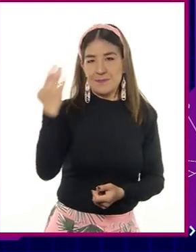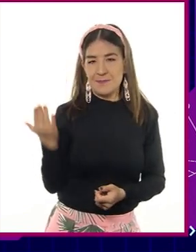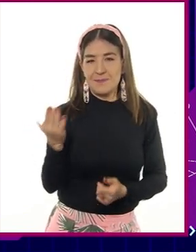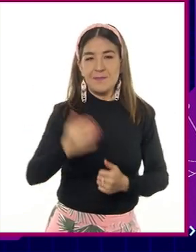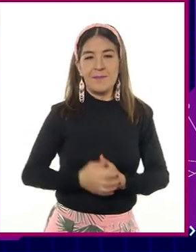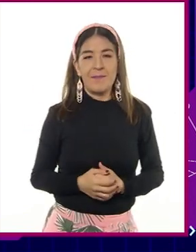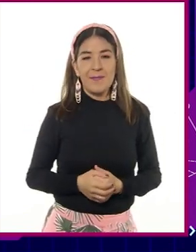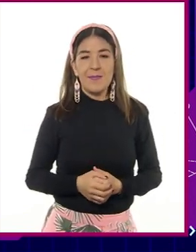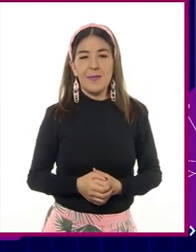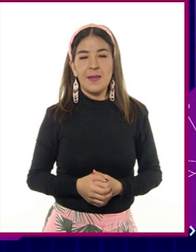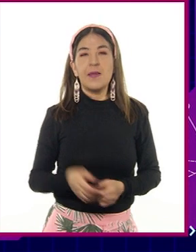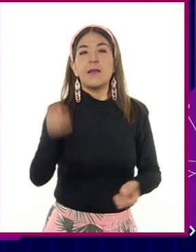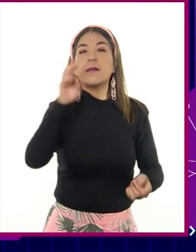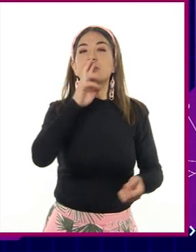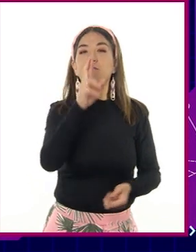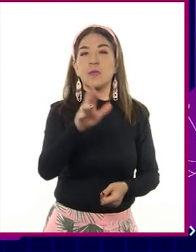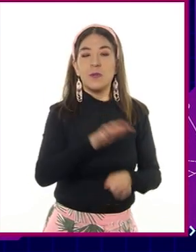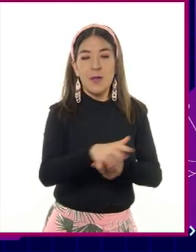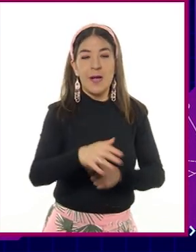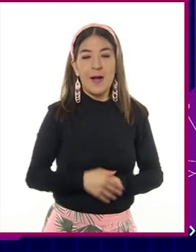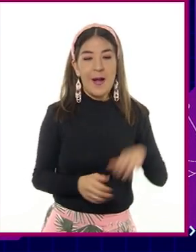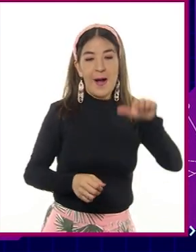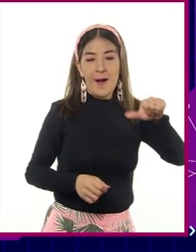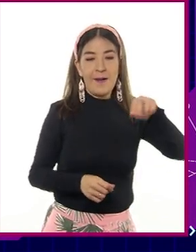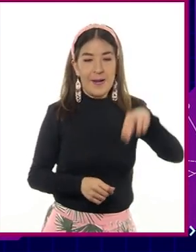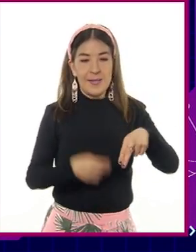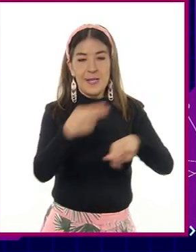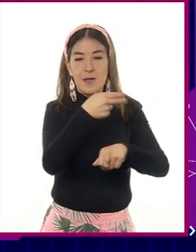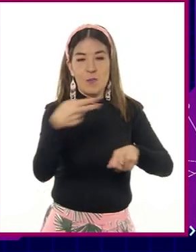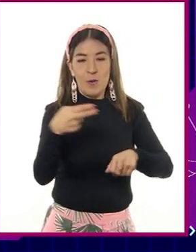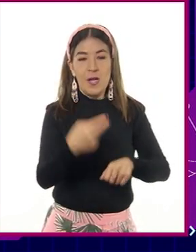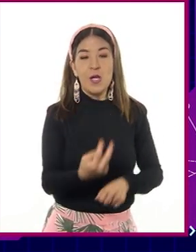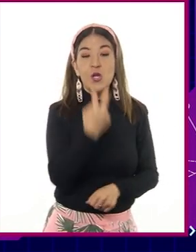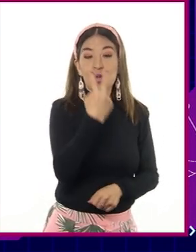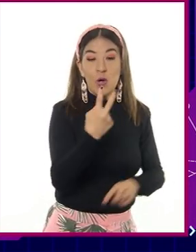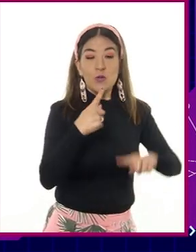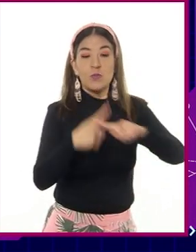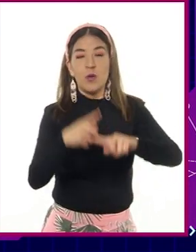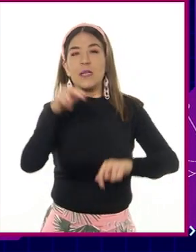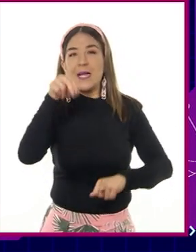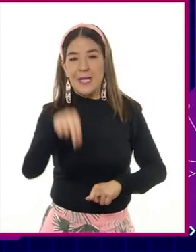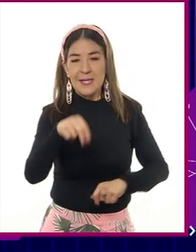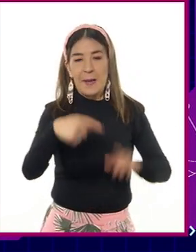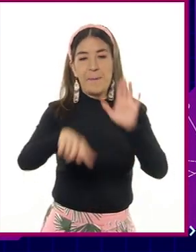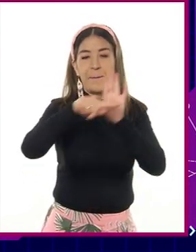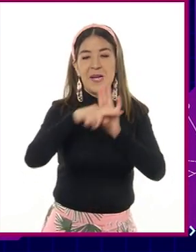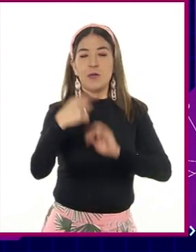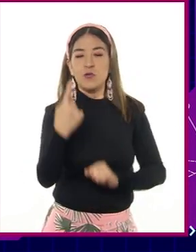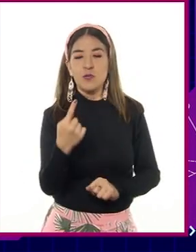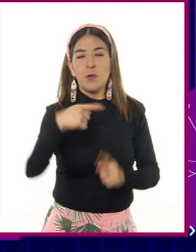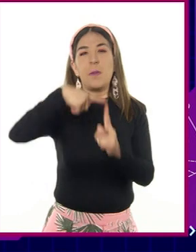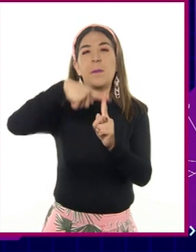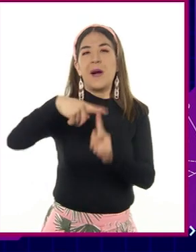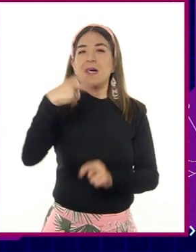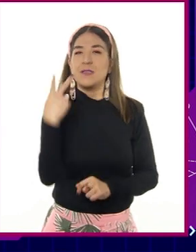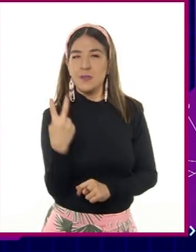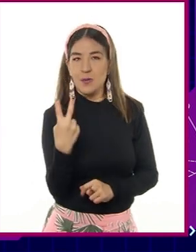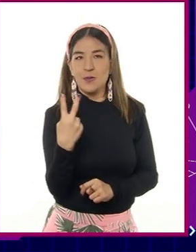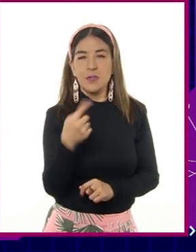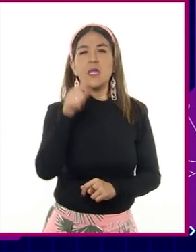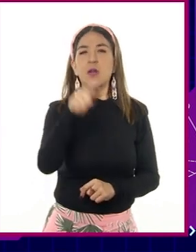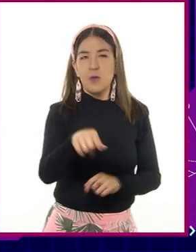general y obtenemos que AN es igual a 2 por n menos 1 más 2. Realizamos